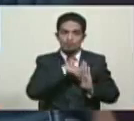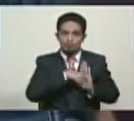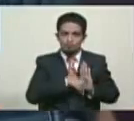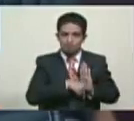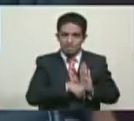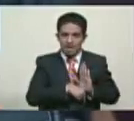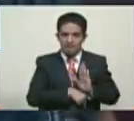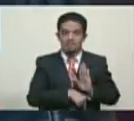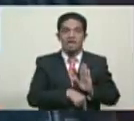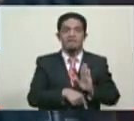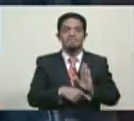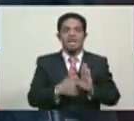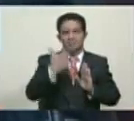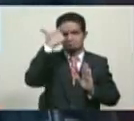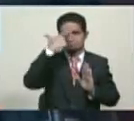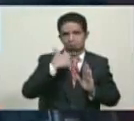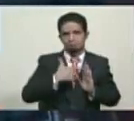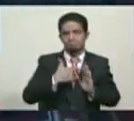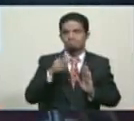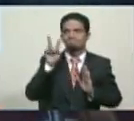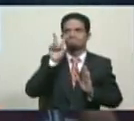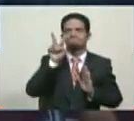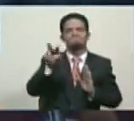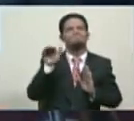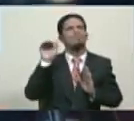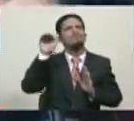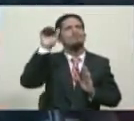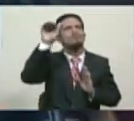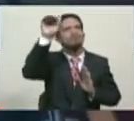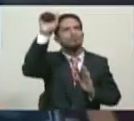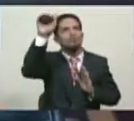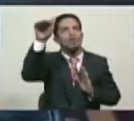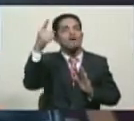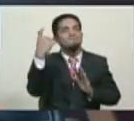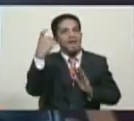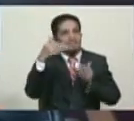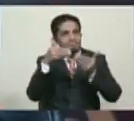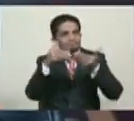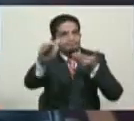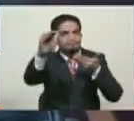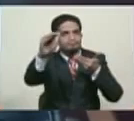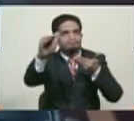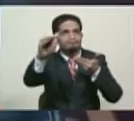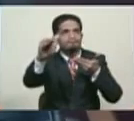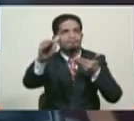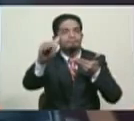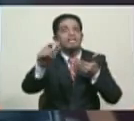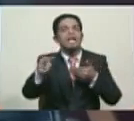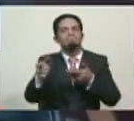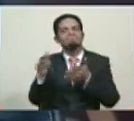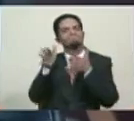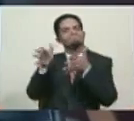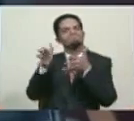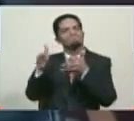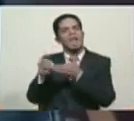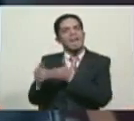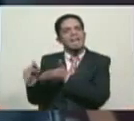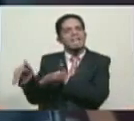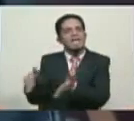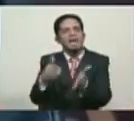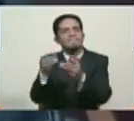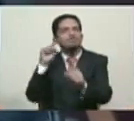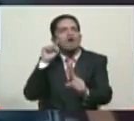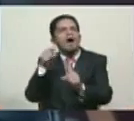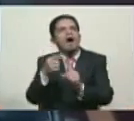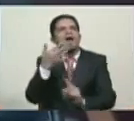tres raíces, extendiendo la vista sobre el vasto campo que nos falta por recorrer, orientó el camino hacia la